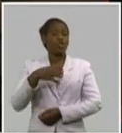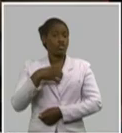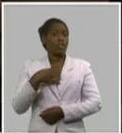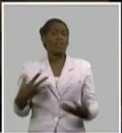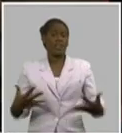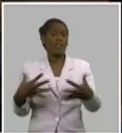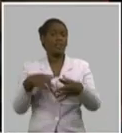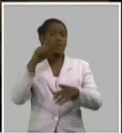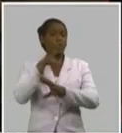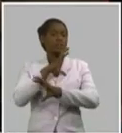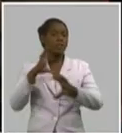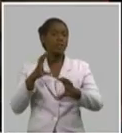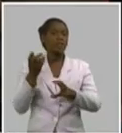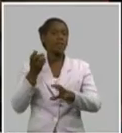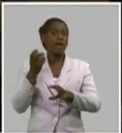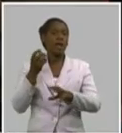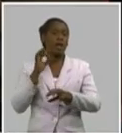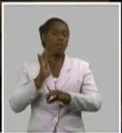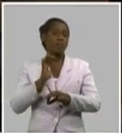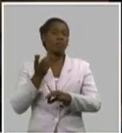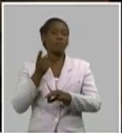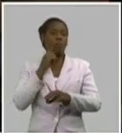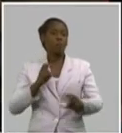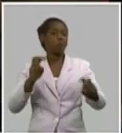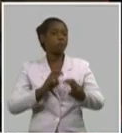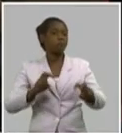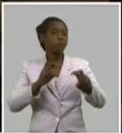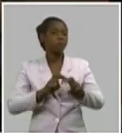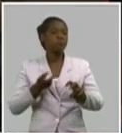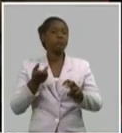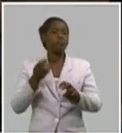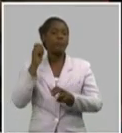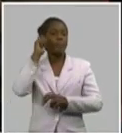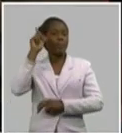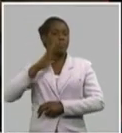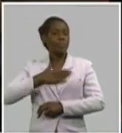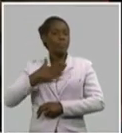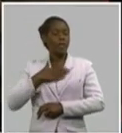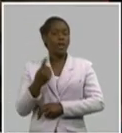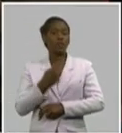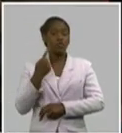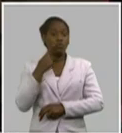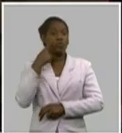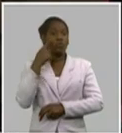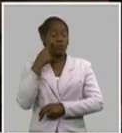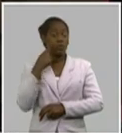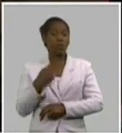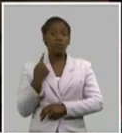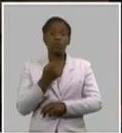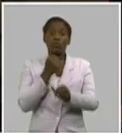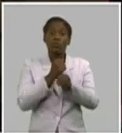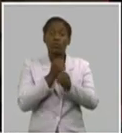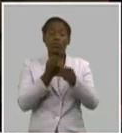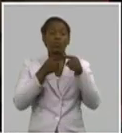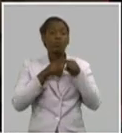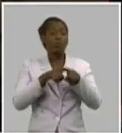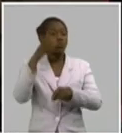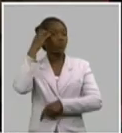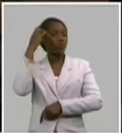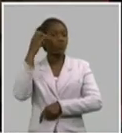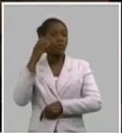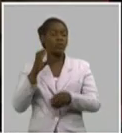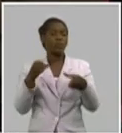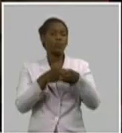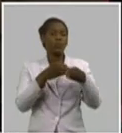e innovación que hemos visto hoy, que se está realizando a través de la labor del gobierno con